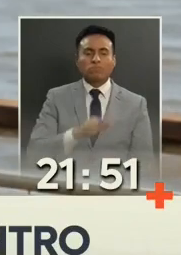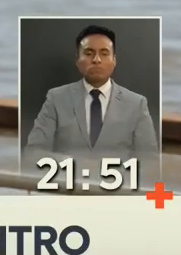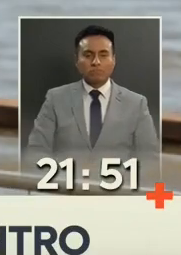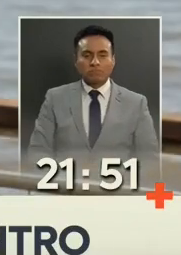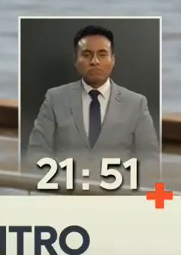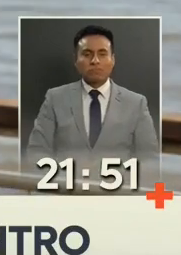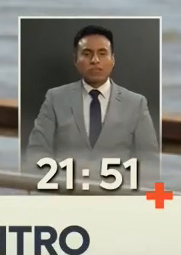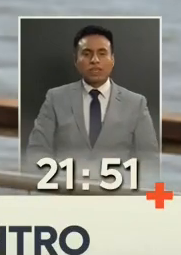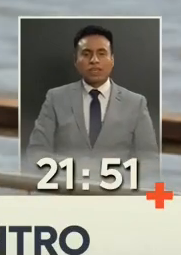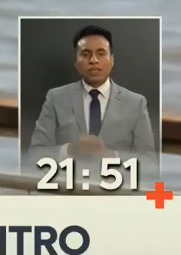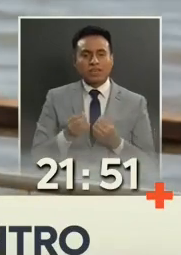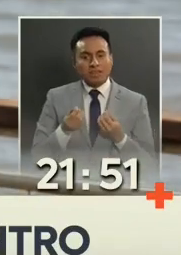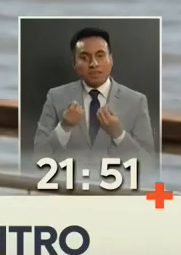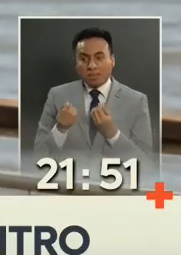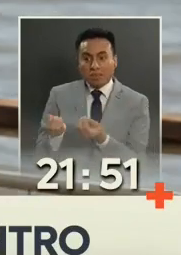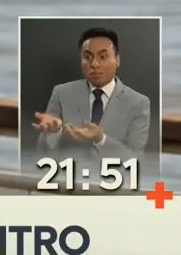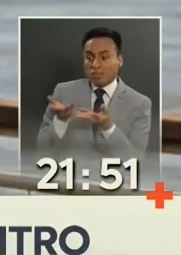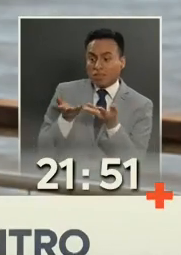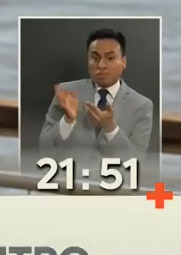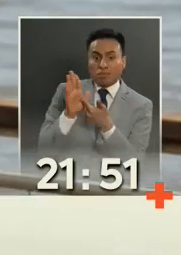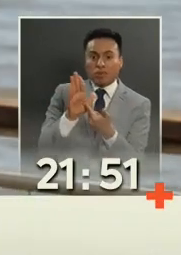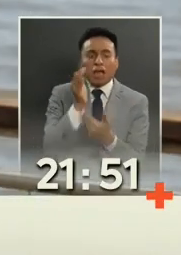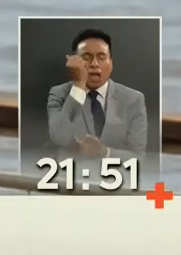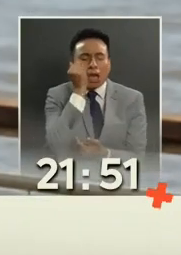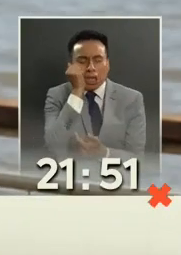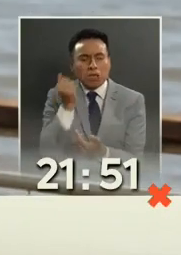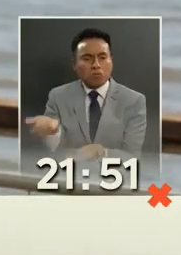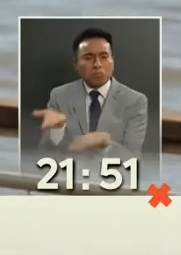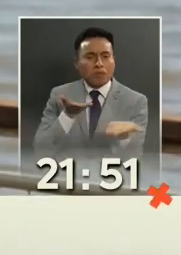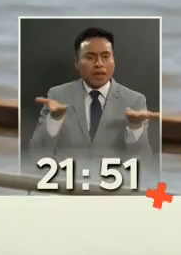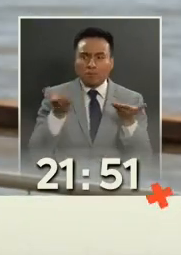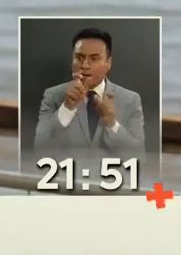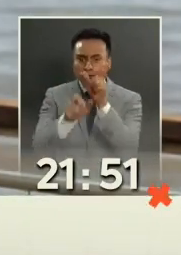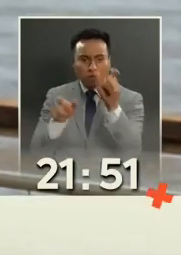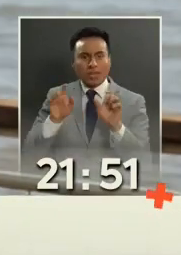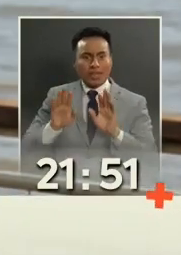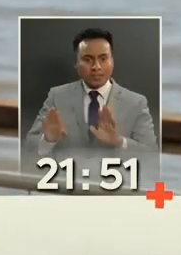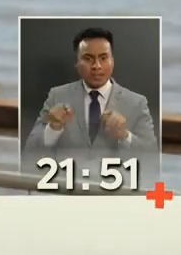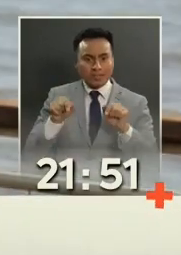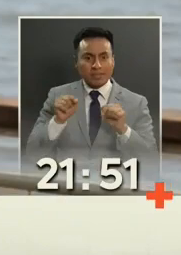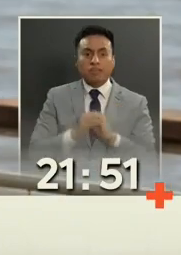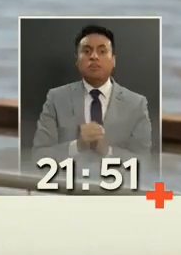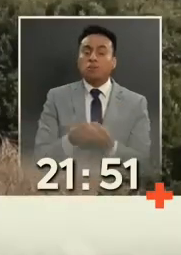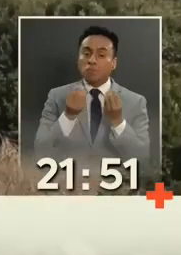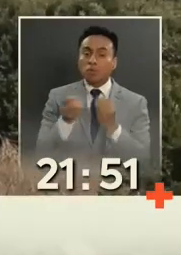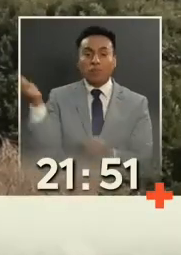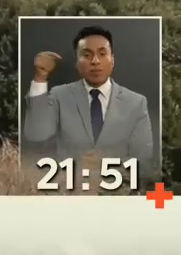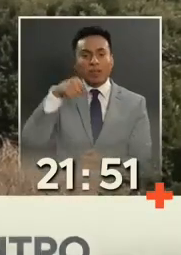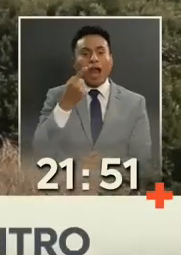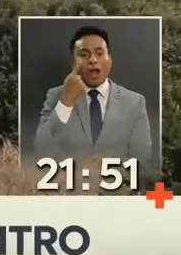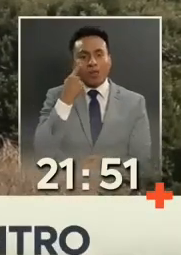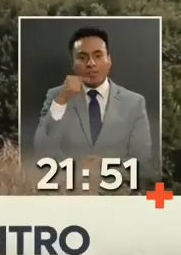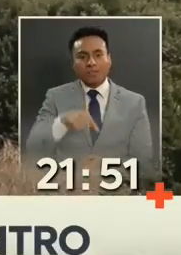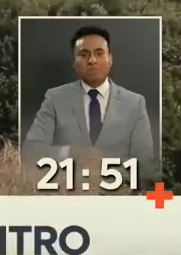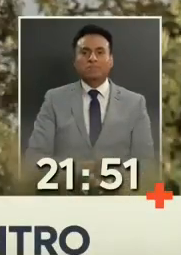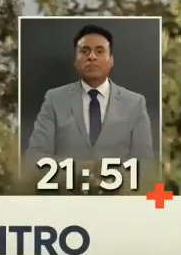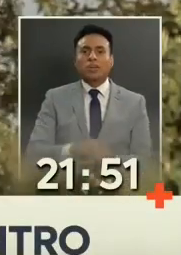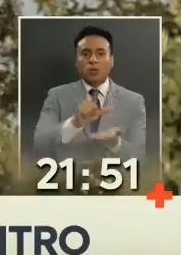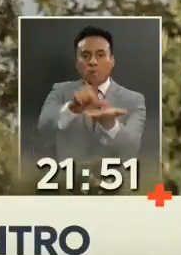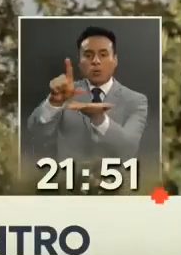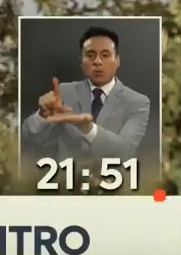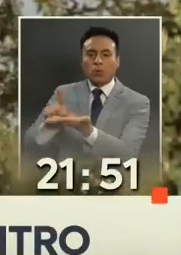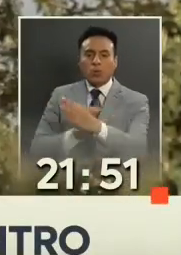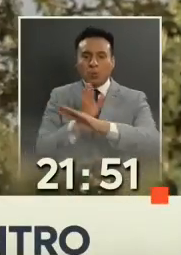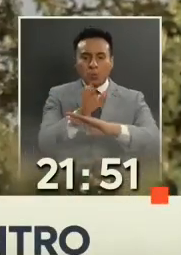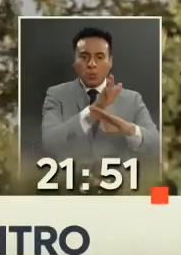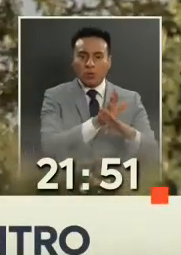muy expresiva, demuestra mucho cariño. Y es bueno que venga a conocer. Todos puntos de esta ruta